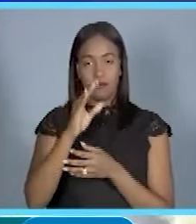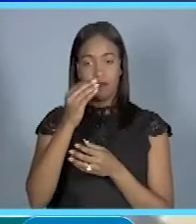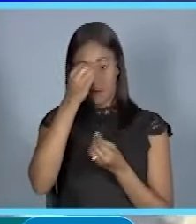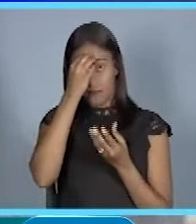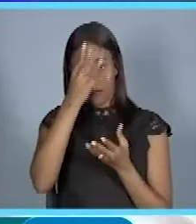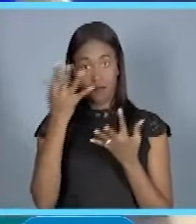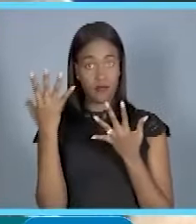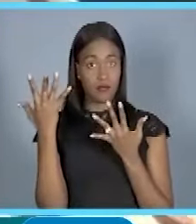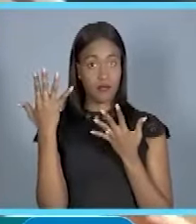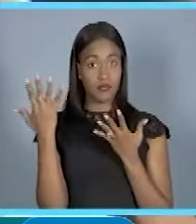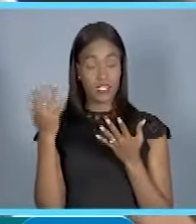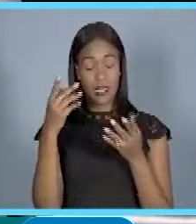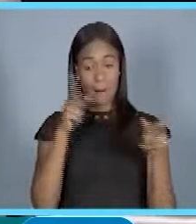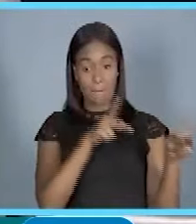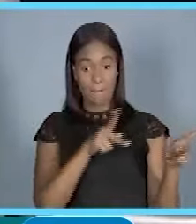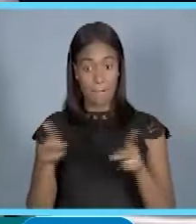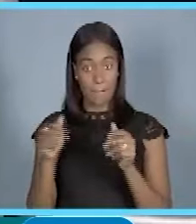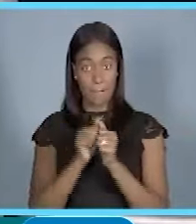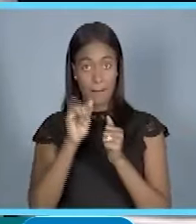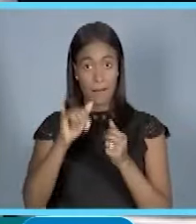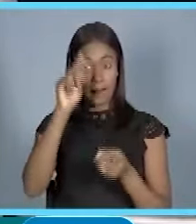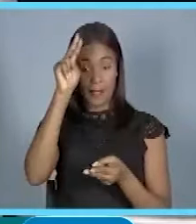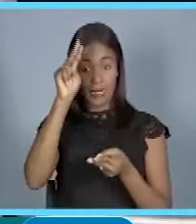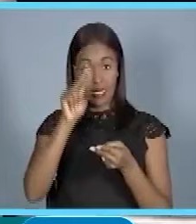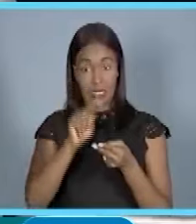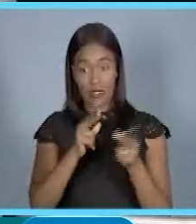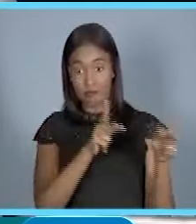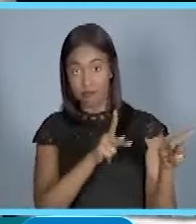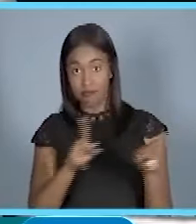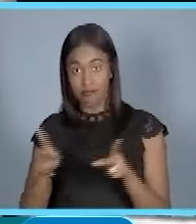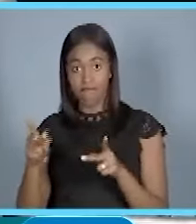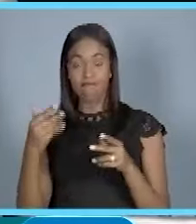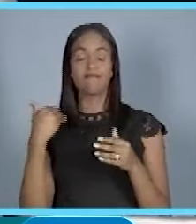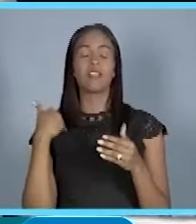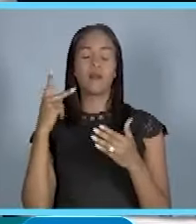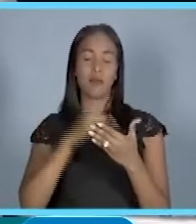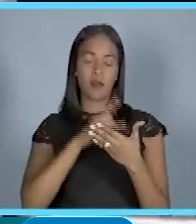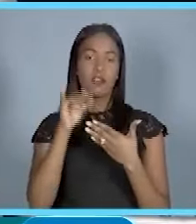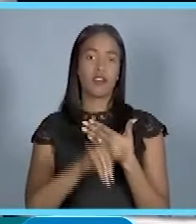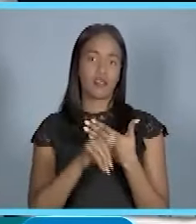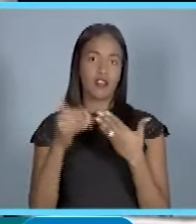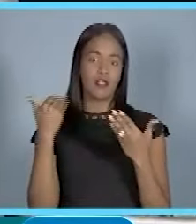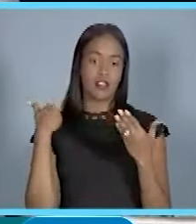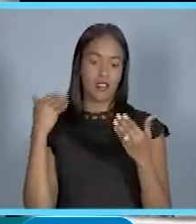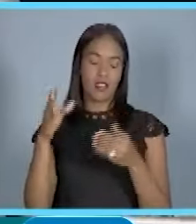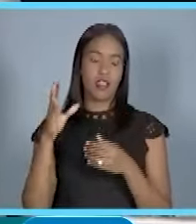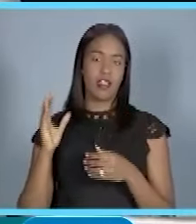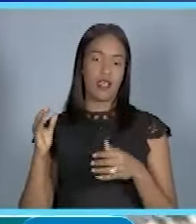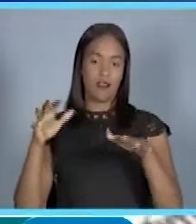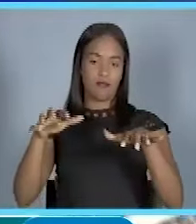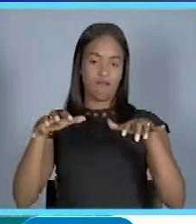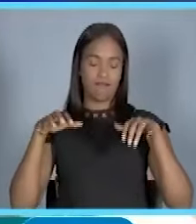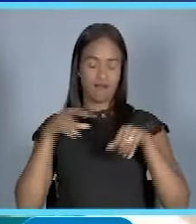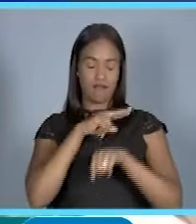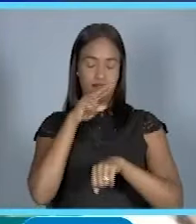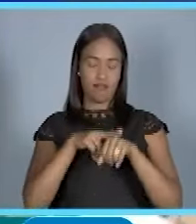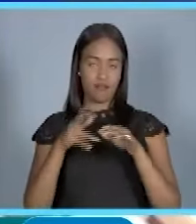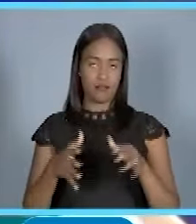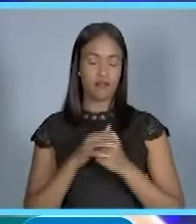que espera que el plan legislativo agote los trámites que transitan los proyectos en el Congreso Nacional. Ese,